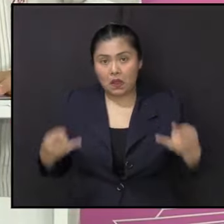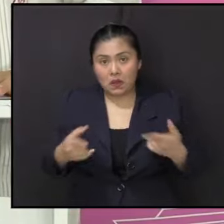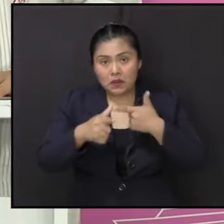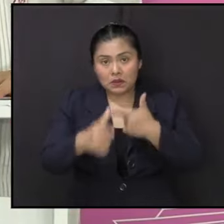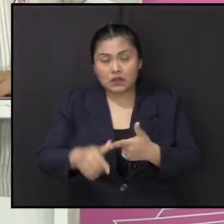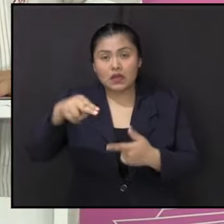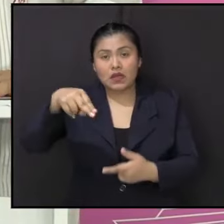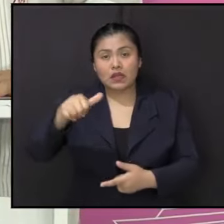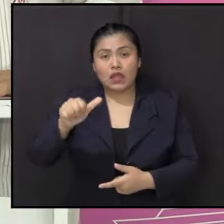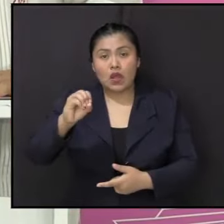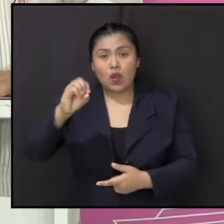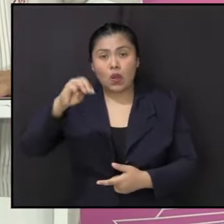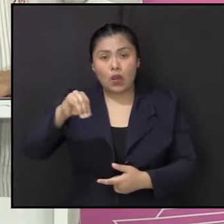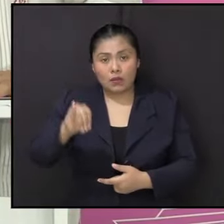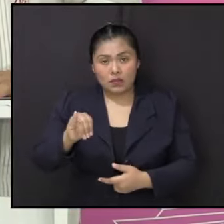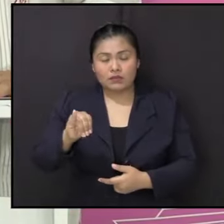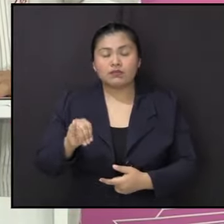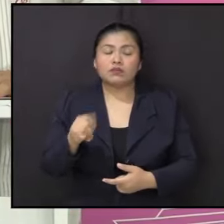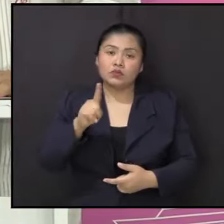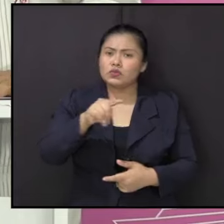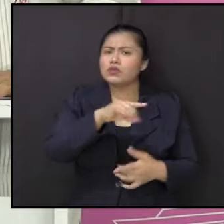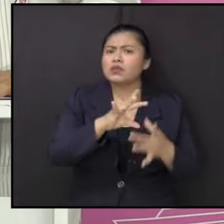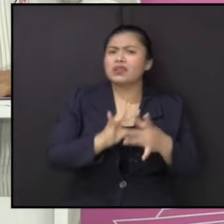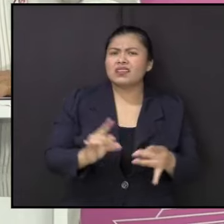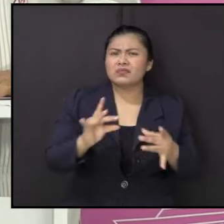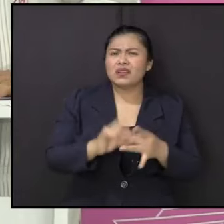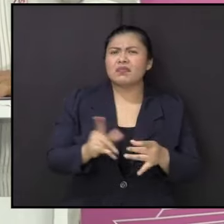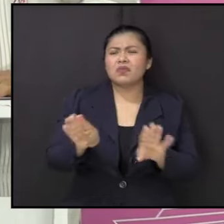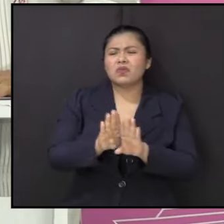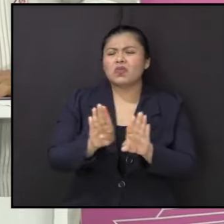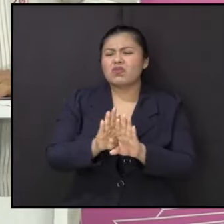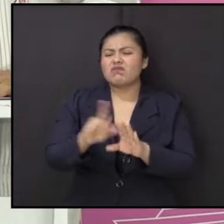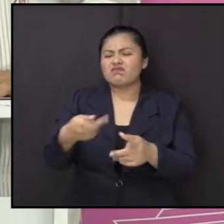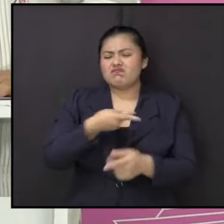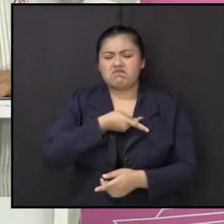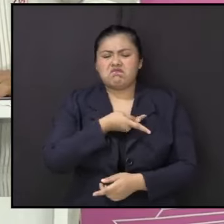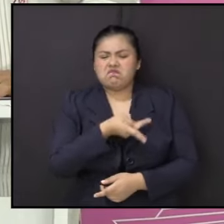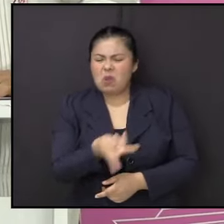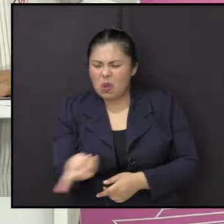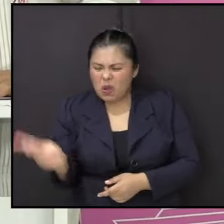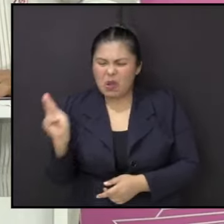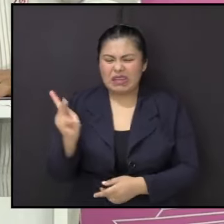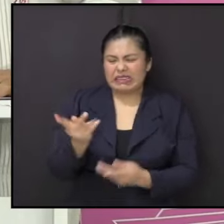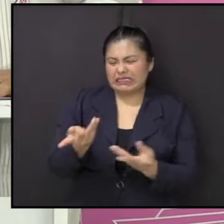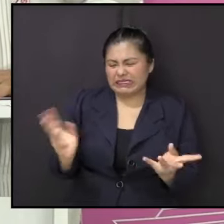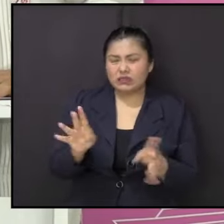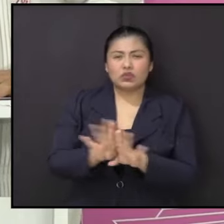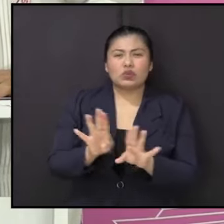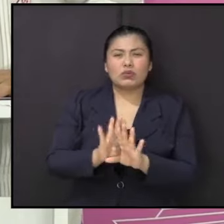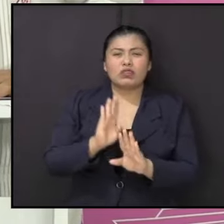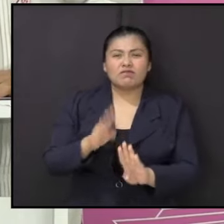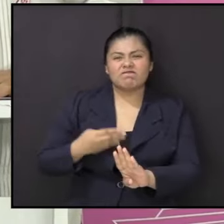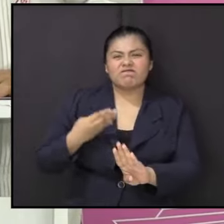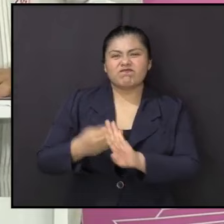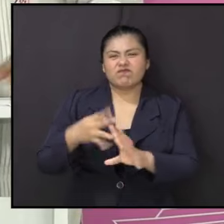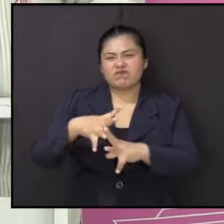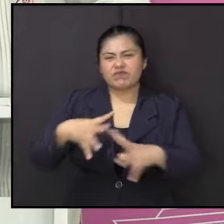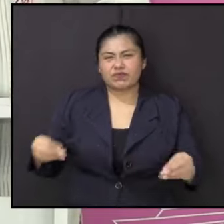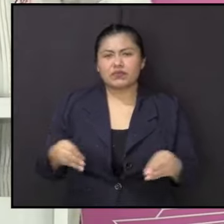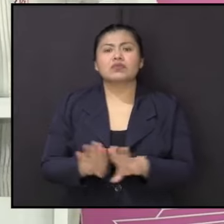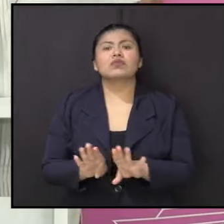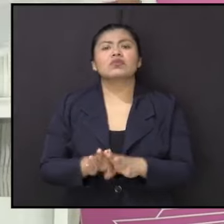Santos. Hablabas acerca de combatir también la pobreza anteriormente. Aquí, ¿crees que es